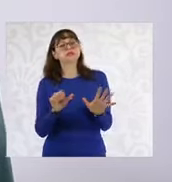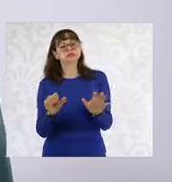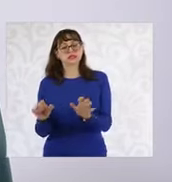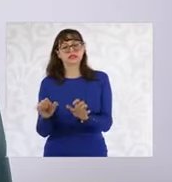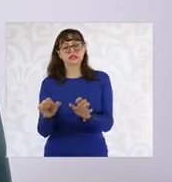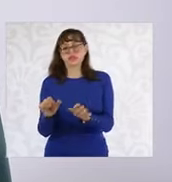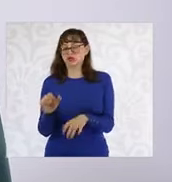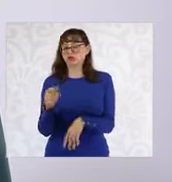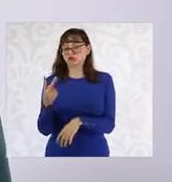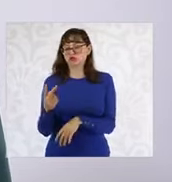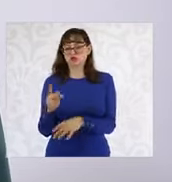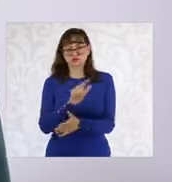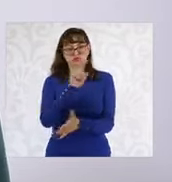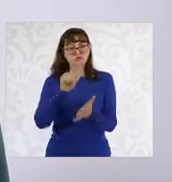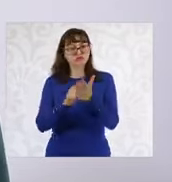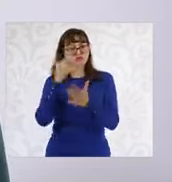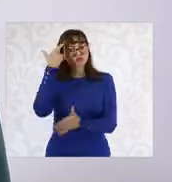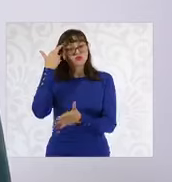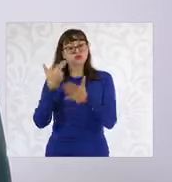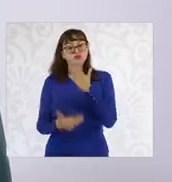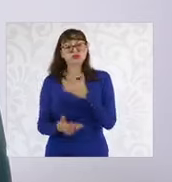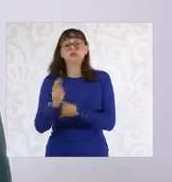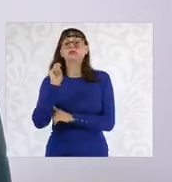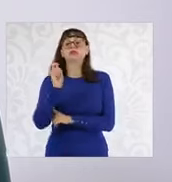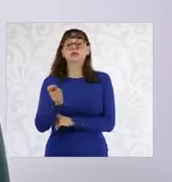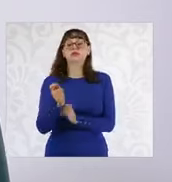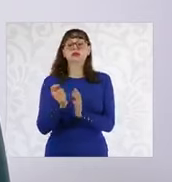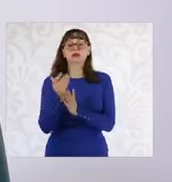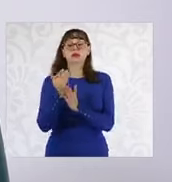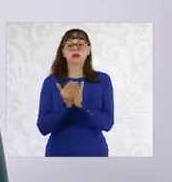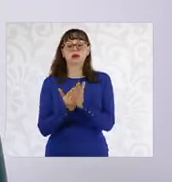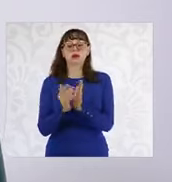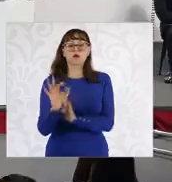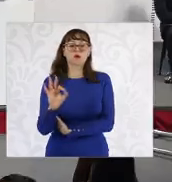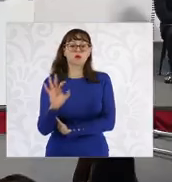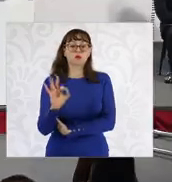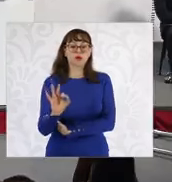602.8 delitos diarios, lo que implica una disminución de